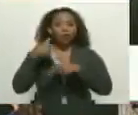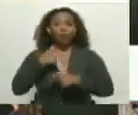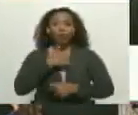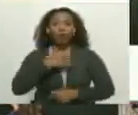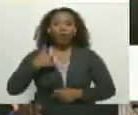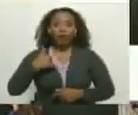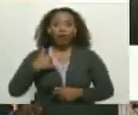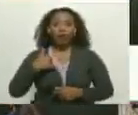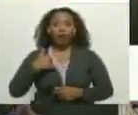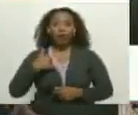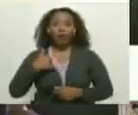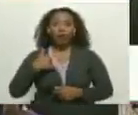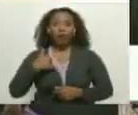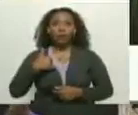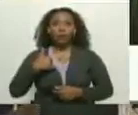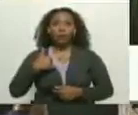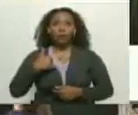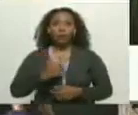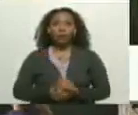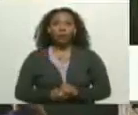quiero dejar